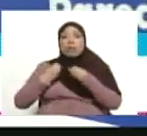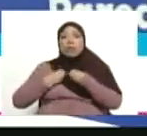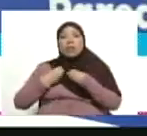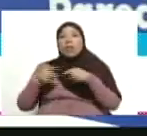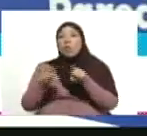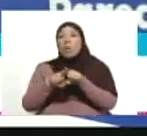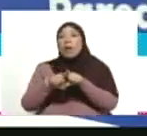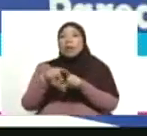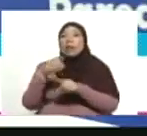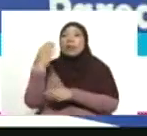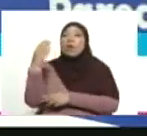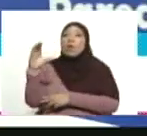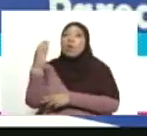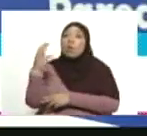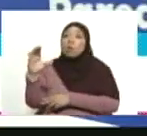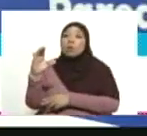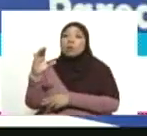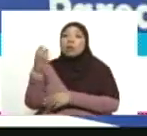Colombia,